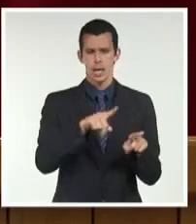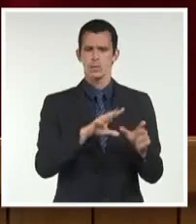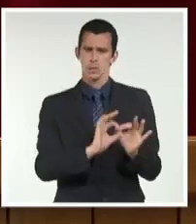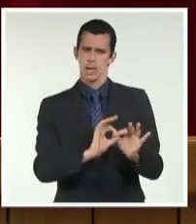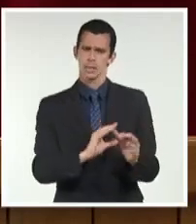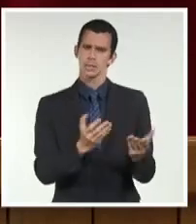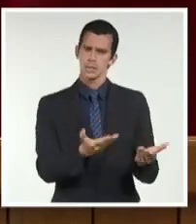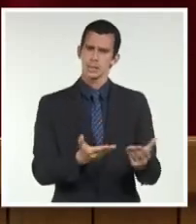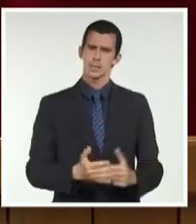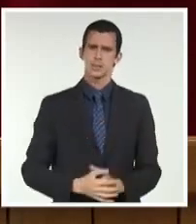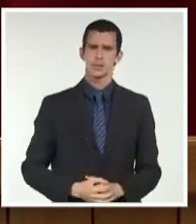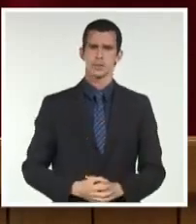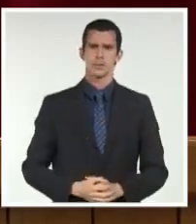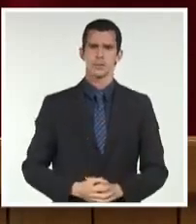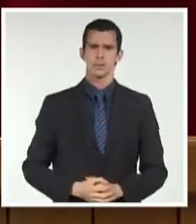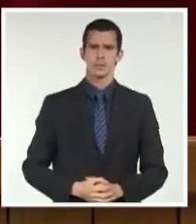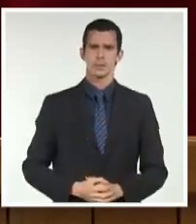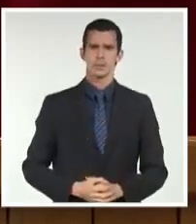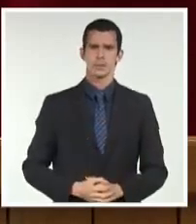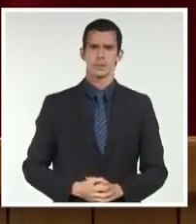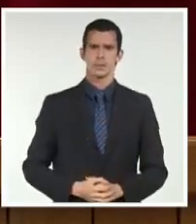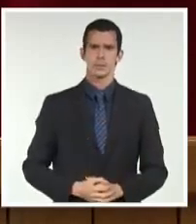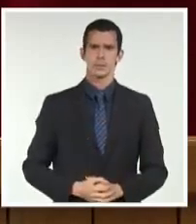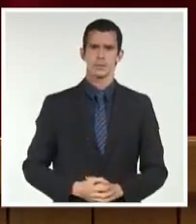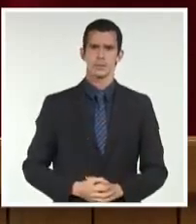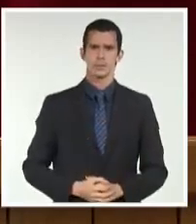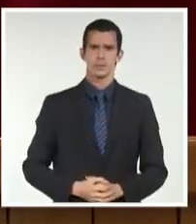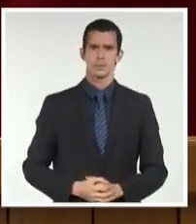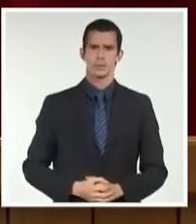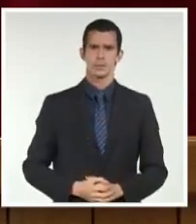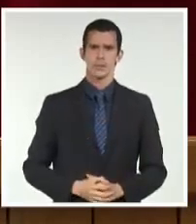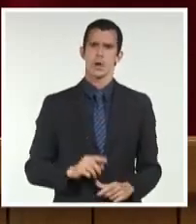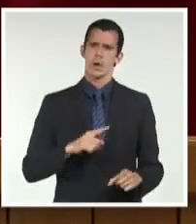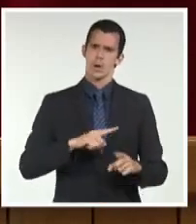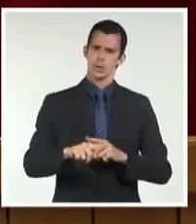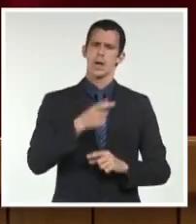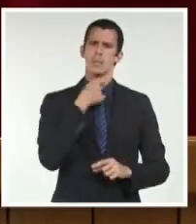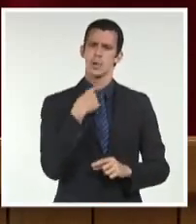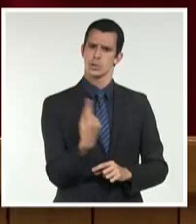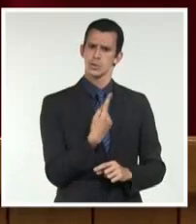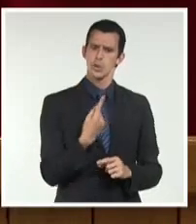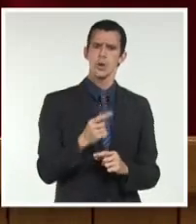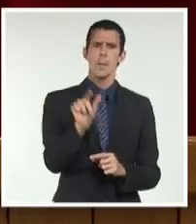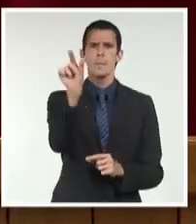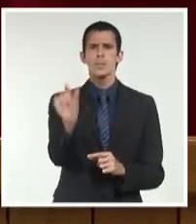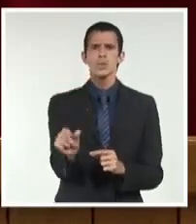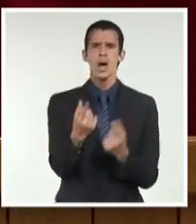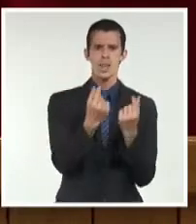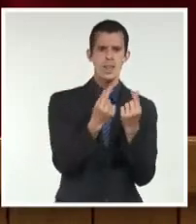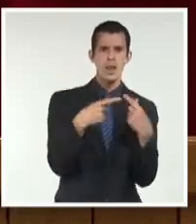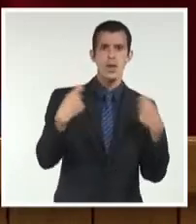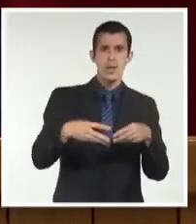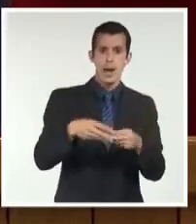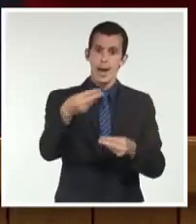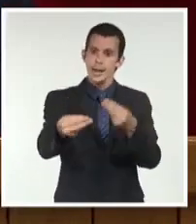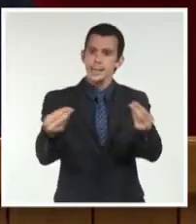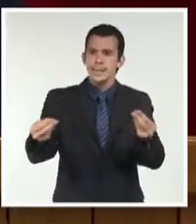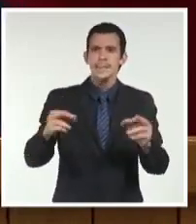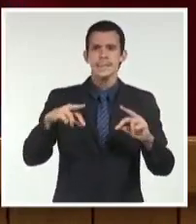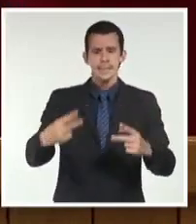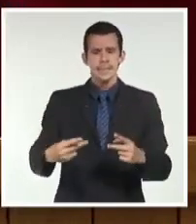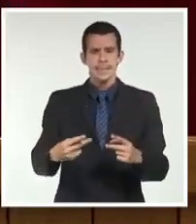cumplir nuestros compromisos con los acreedores. Agradecemos sinceramente a quienes nos han acompañado en